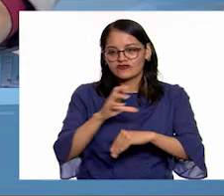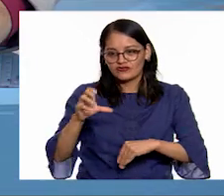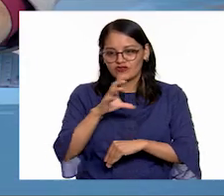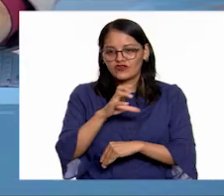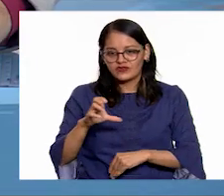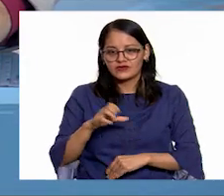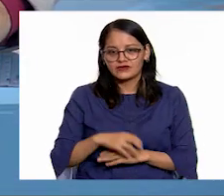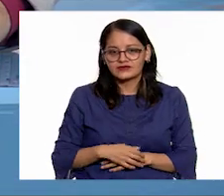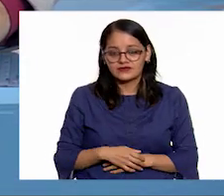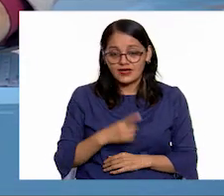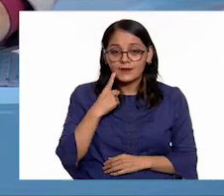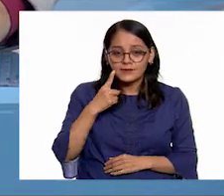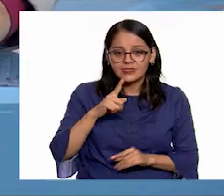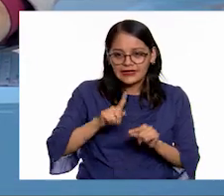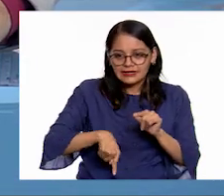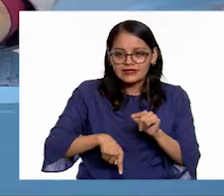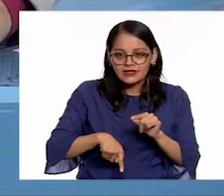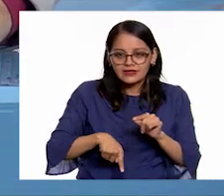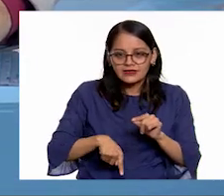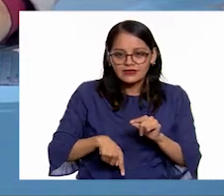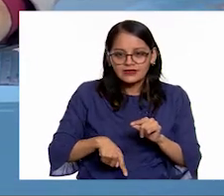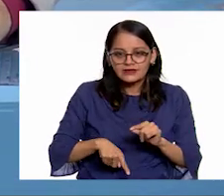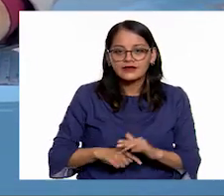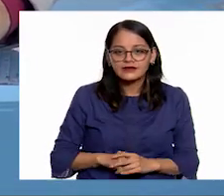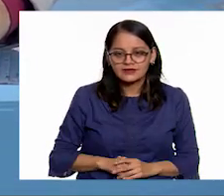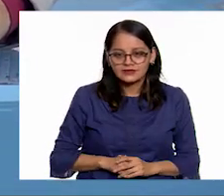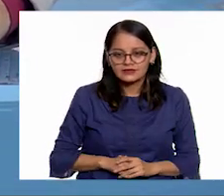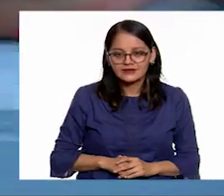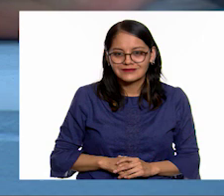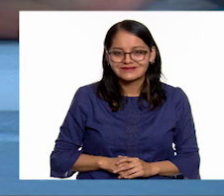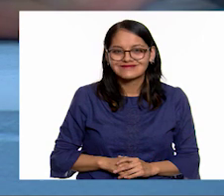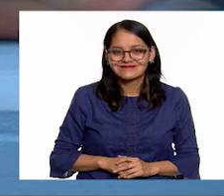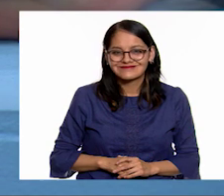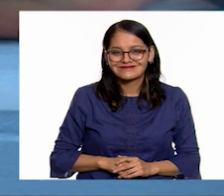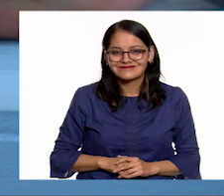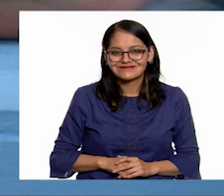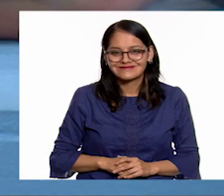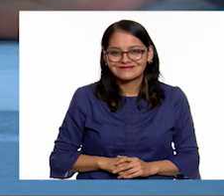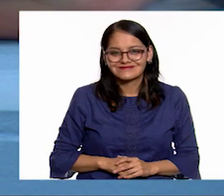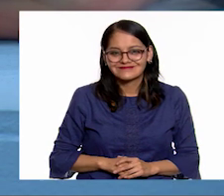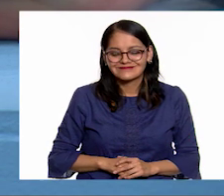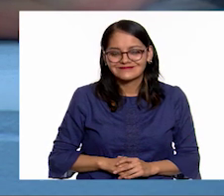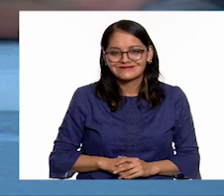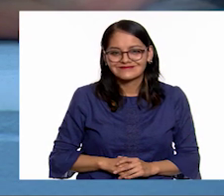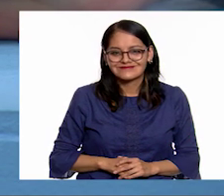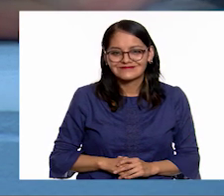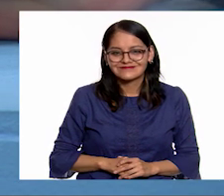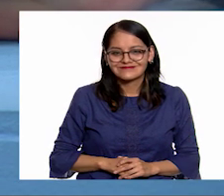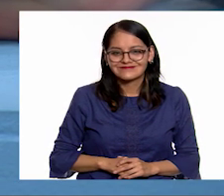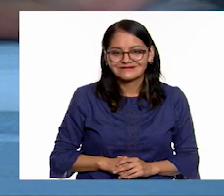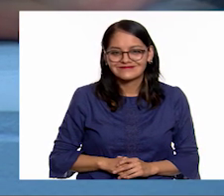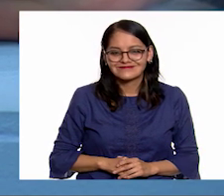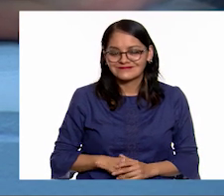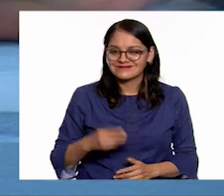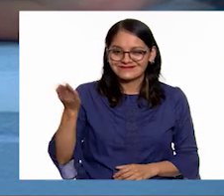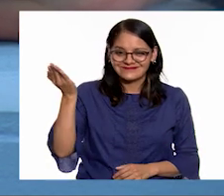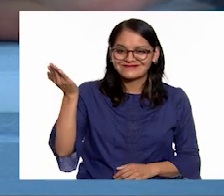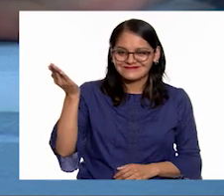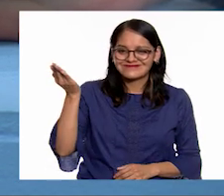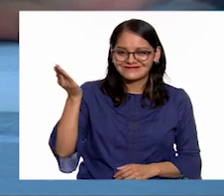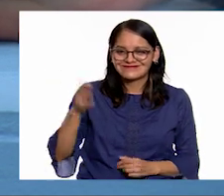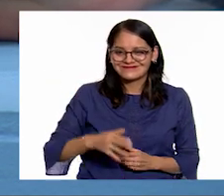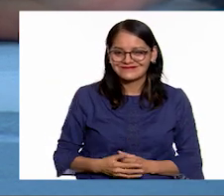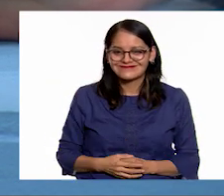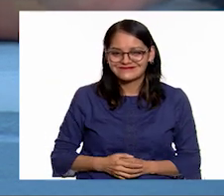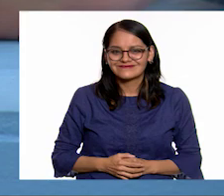Sí. A ver, maestra, desconéctelo. Ah, mira, sí. Y se conecta. Se desconecta. Se conecta. Se desconecta. Conecta. Ahí está. Muy